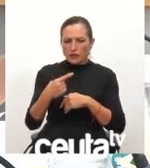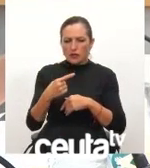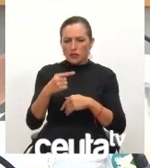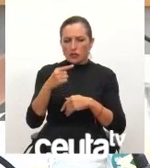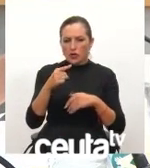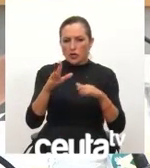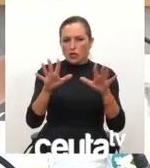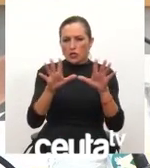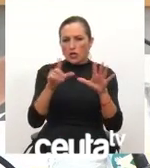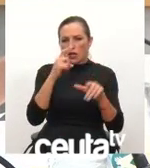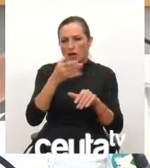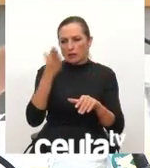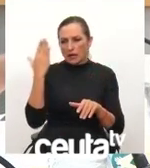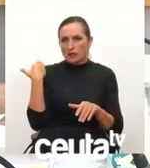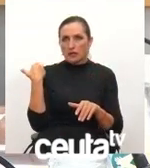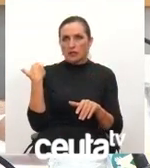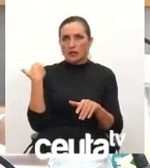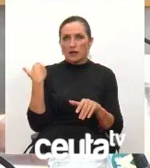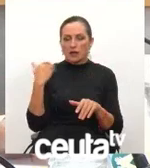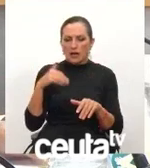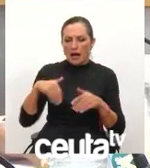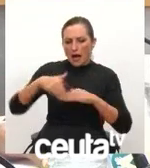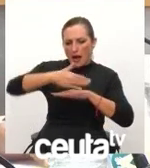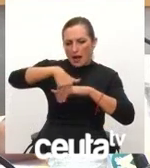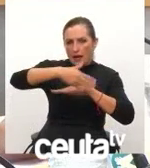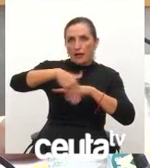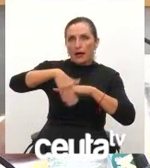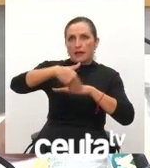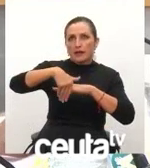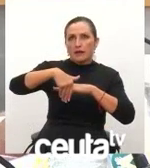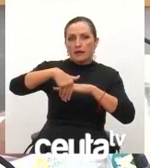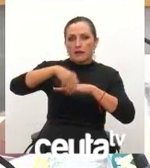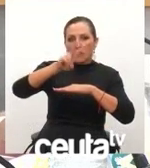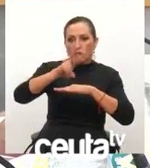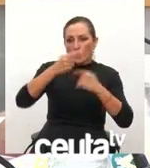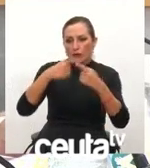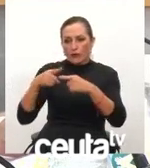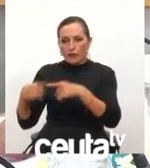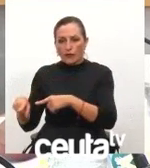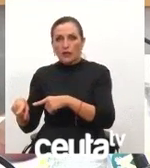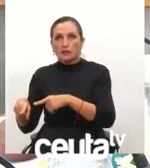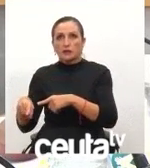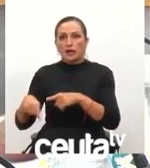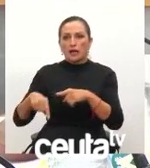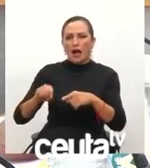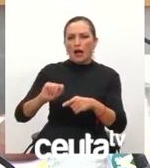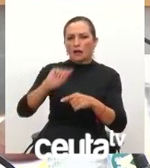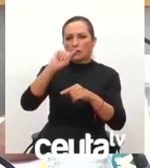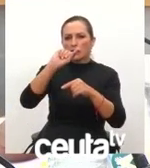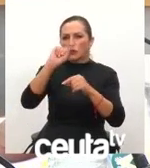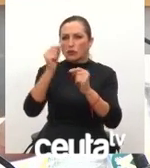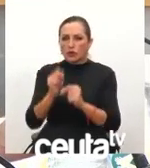entre las calles Manuel Olivencia Amor y señorita Valderrama, así como un estudio de impacto de condiciones circulatorias y estudio de impacto